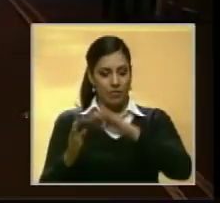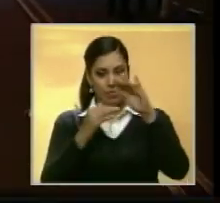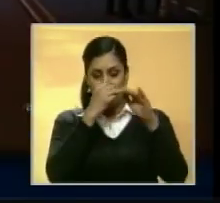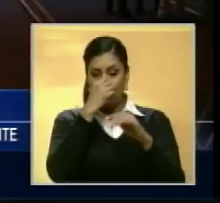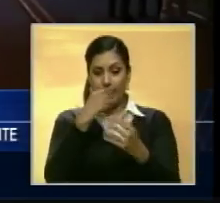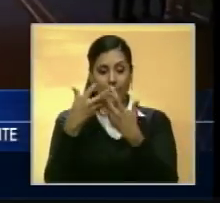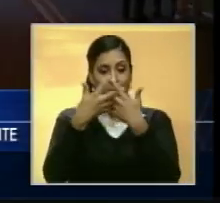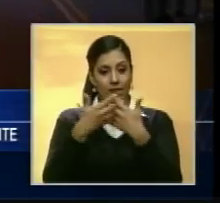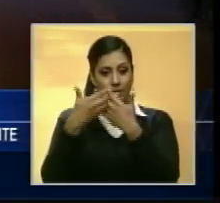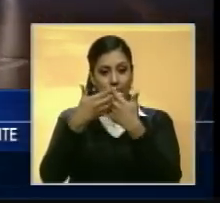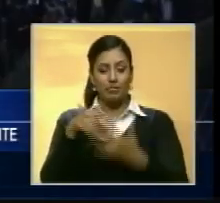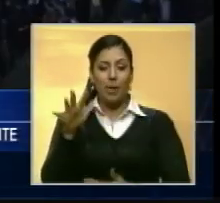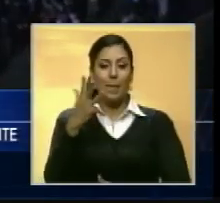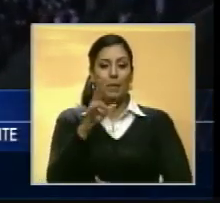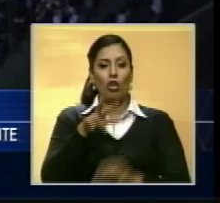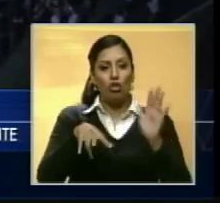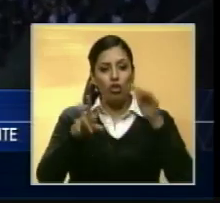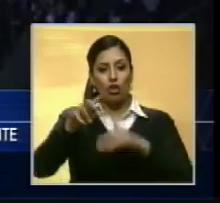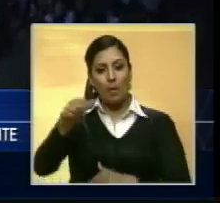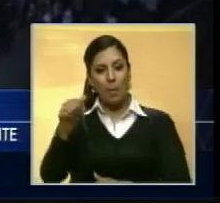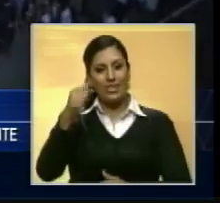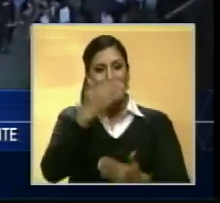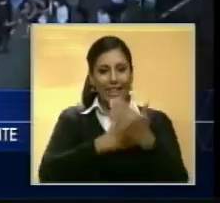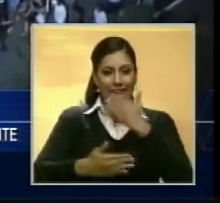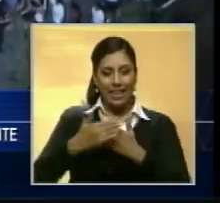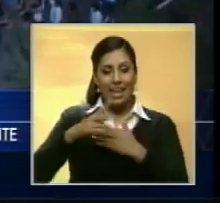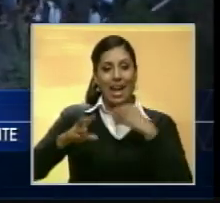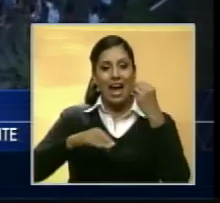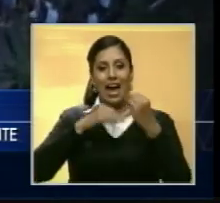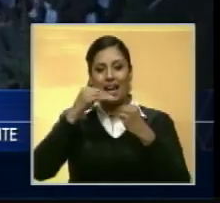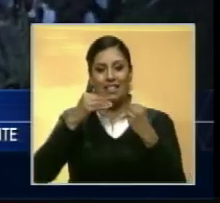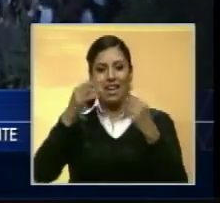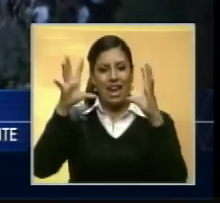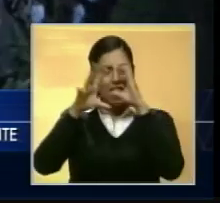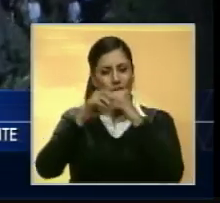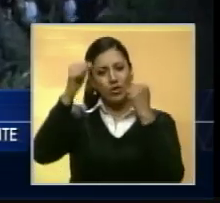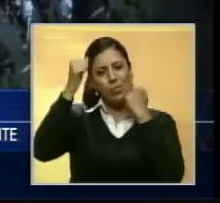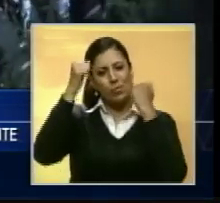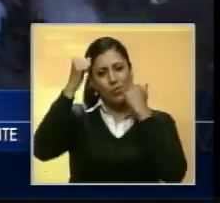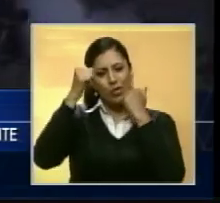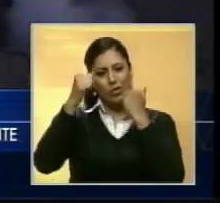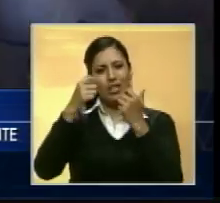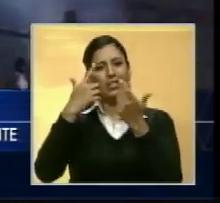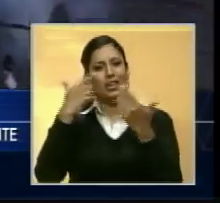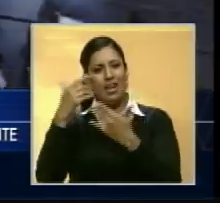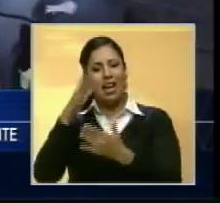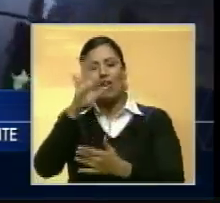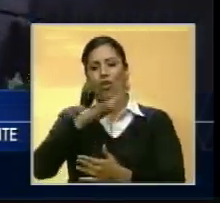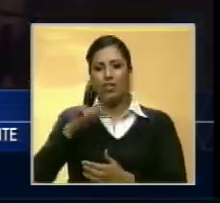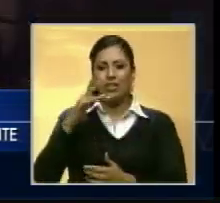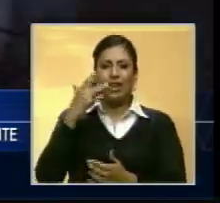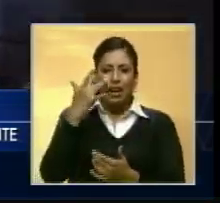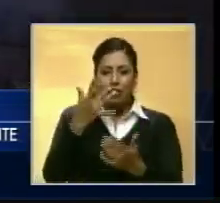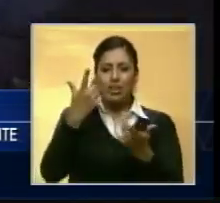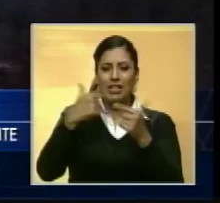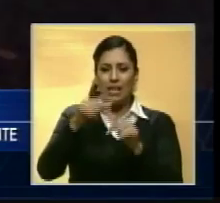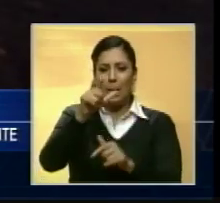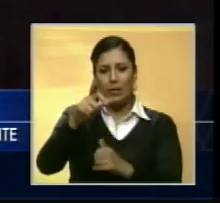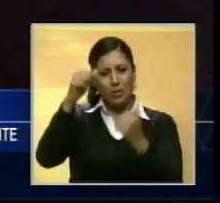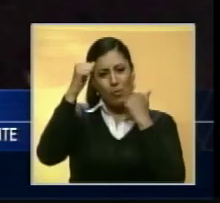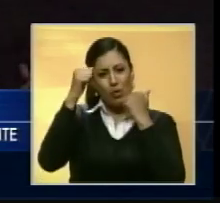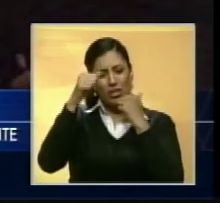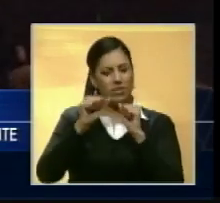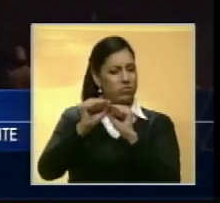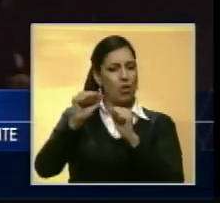En Estados Unidos, al menos 12 policías resultaron heridos durante una noche de protestas en Charlotte, Carolina del Norte. Los manifestantes